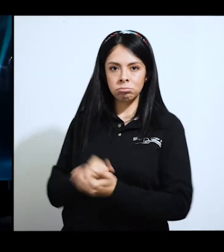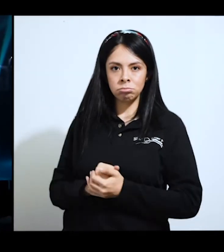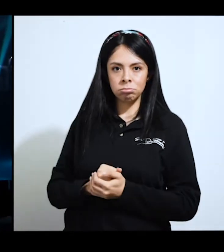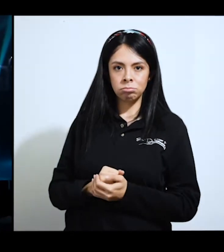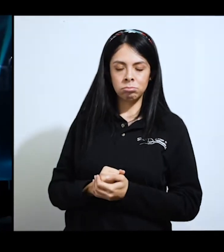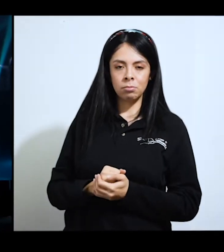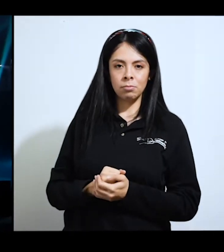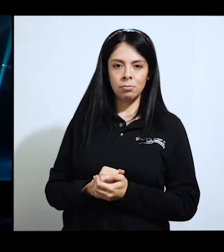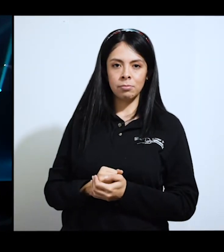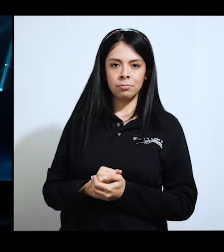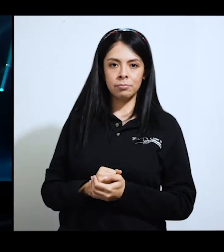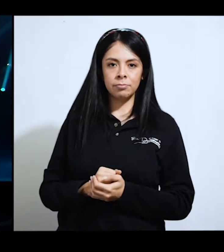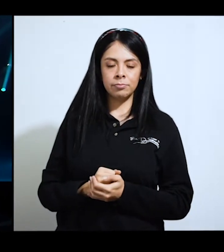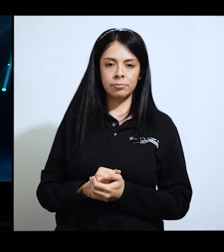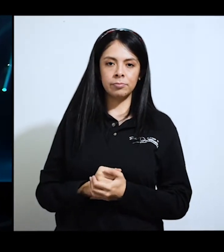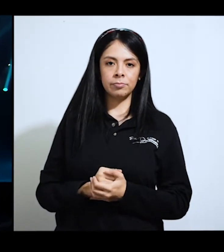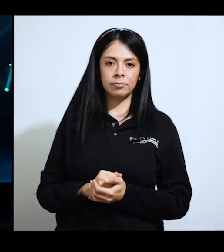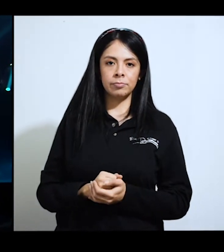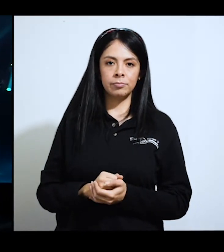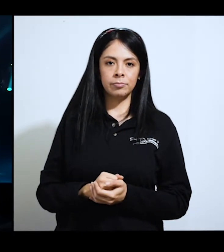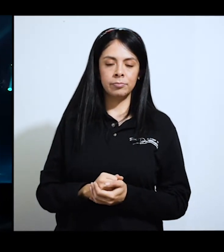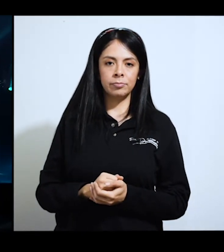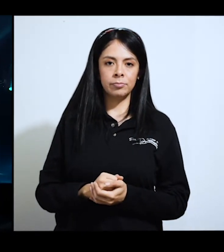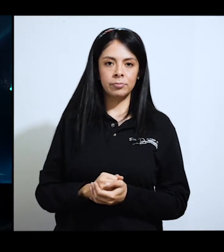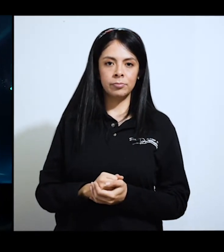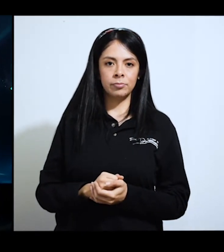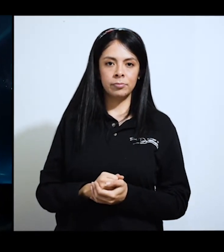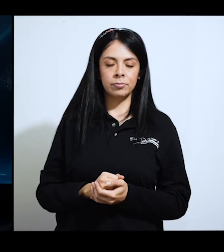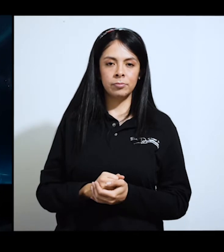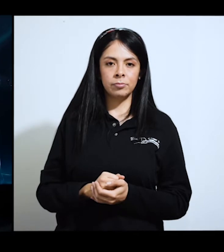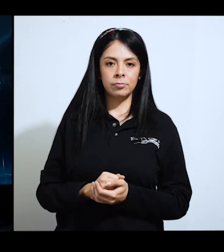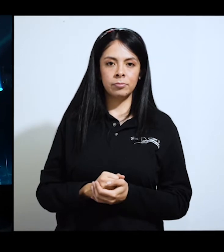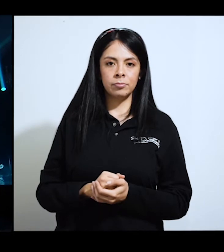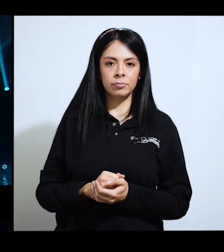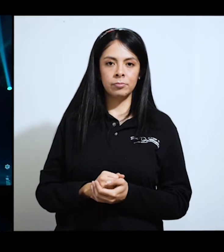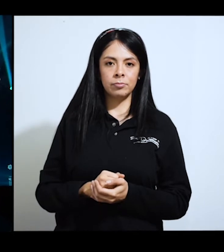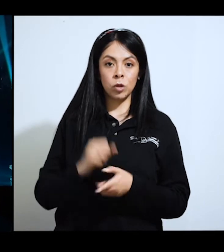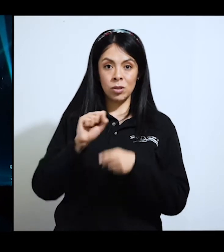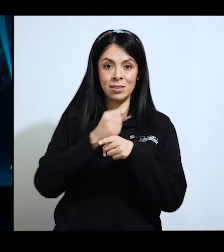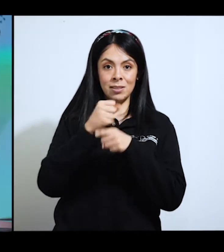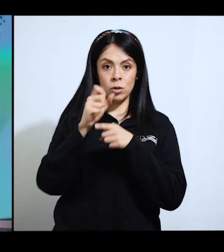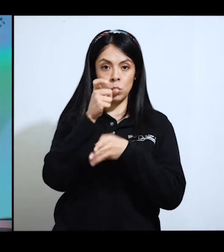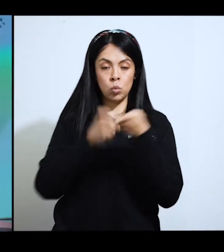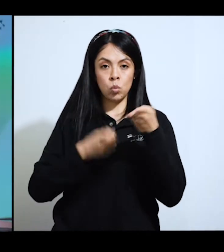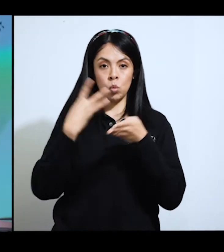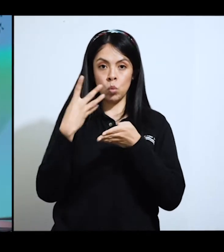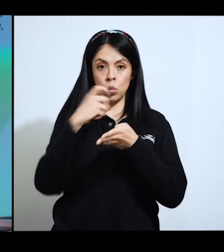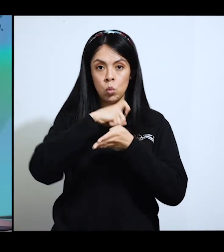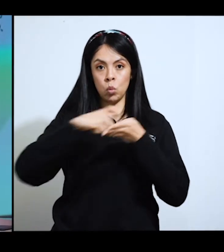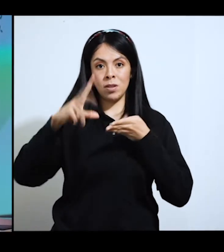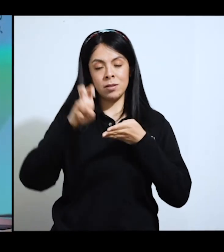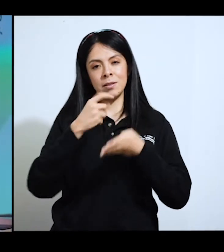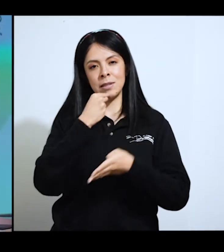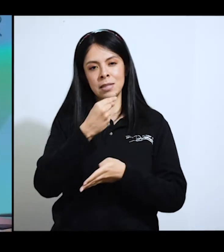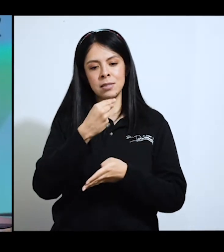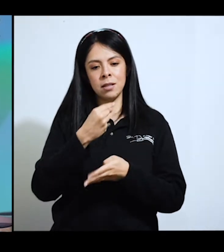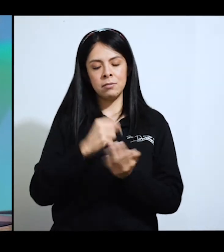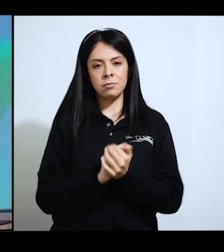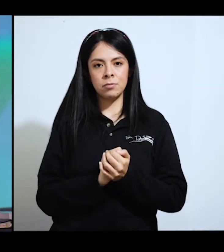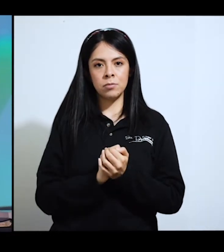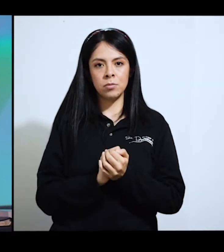simplemente por su ignorancia acerca del mundo de las tinieblas. En